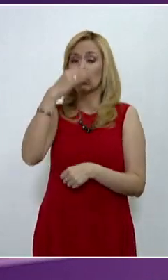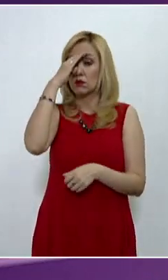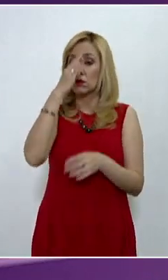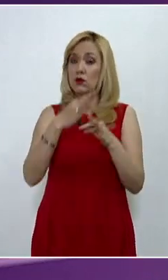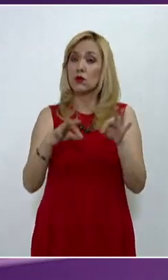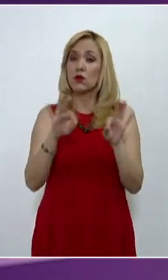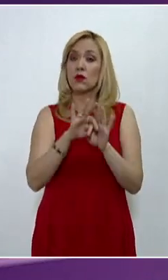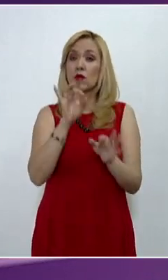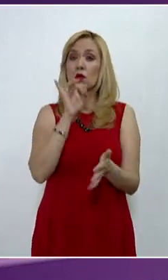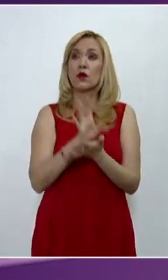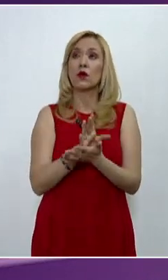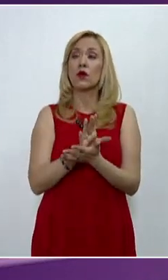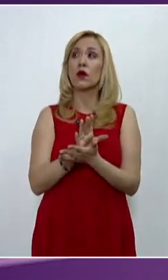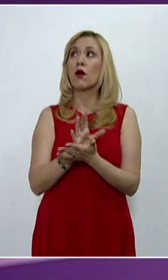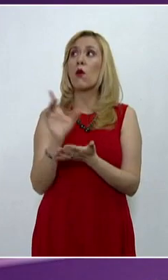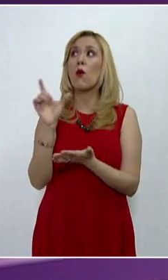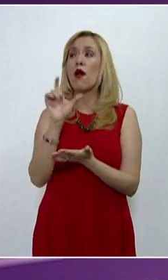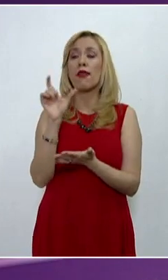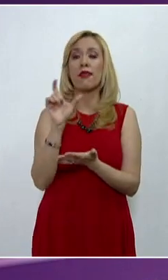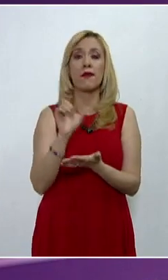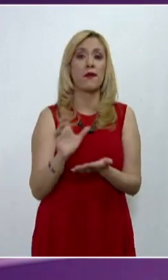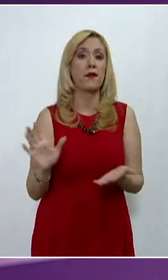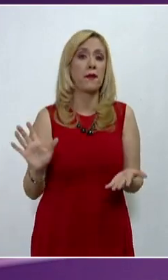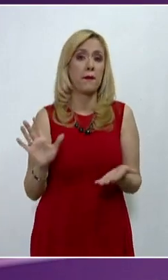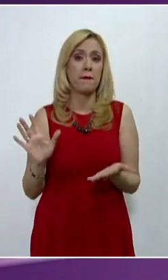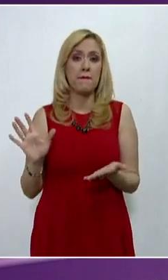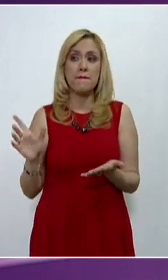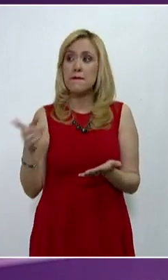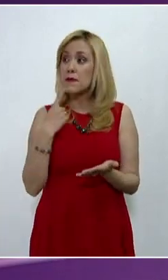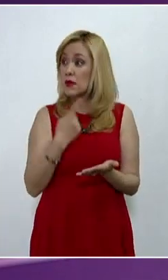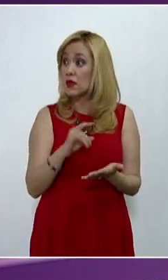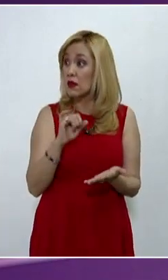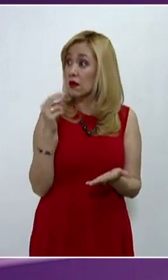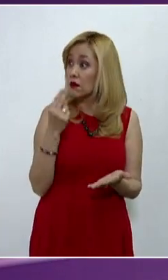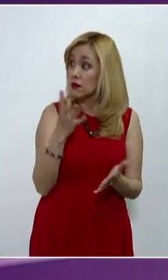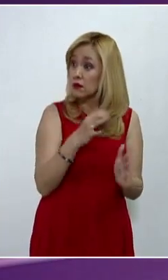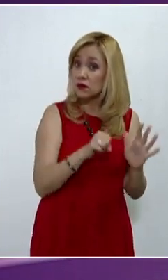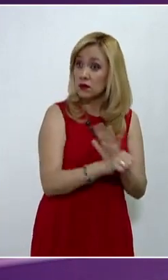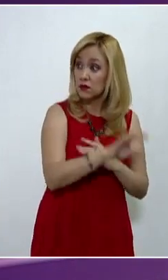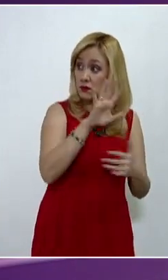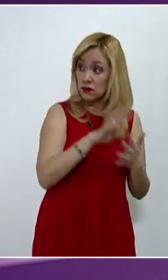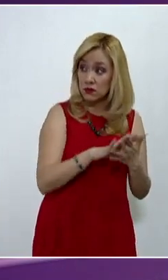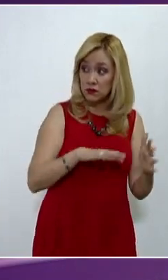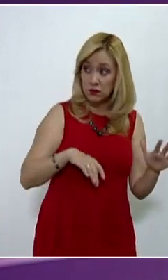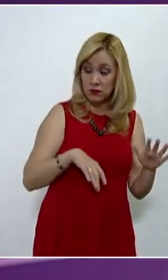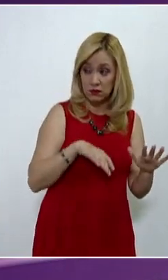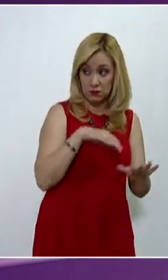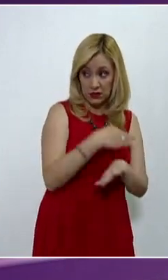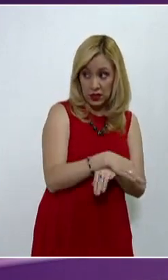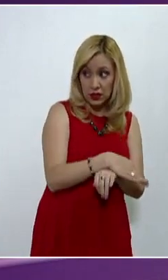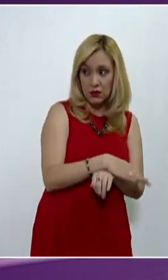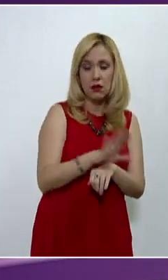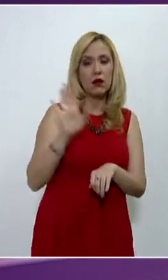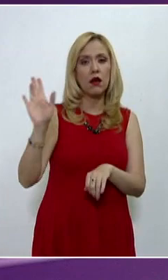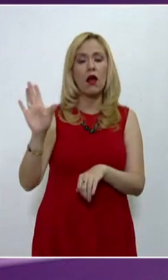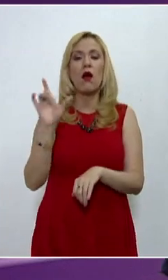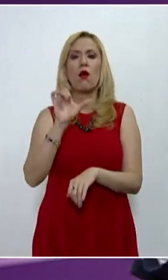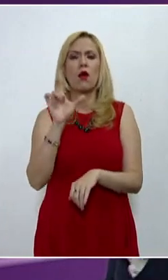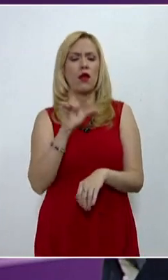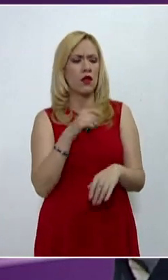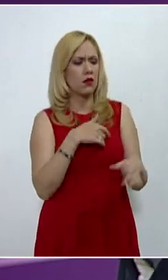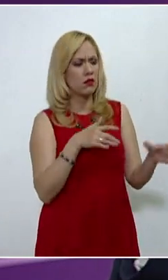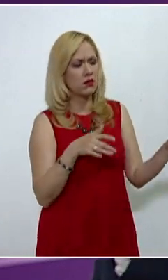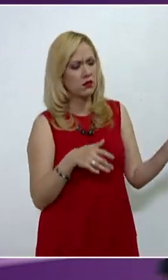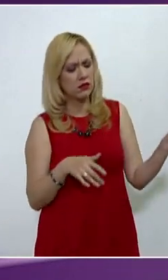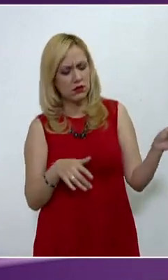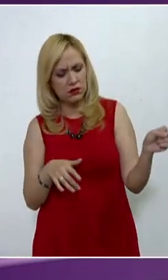referirlo, no solamente al momento en el que se decreta la pertinencia de la medida cautelar, sino incluso cuando se está implementando, porque